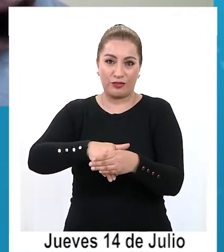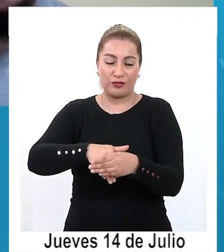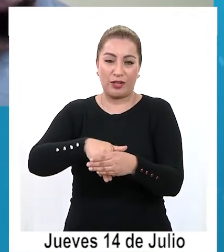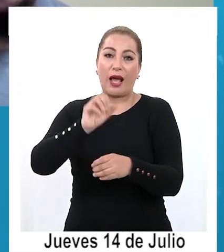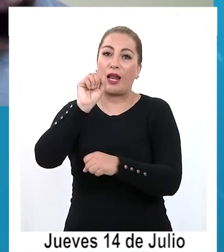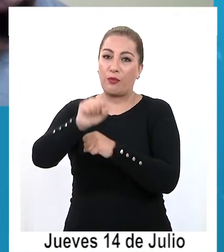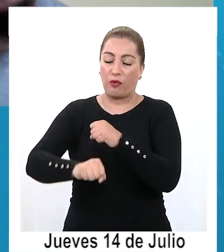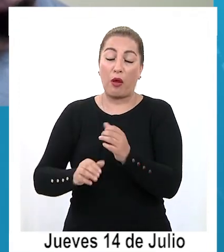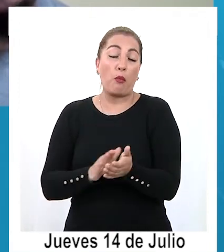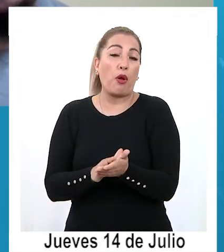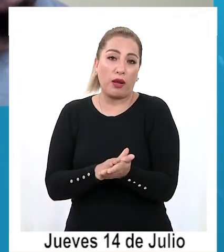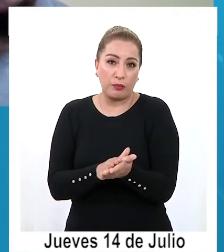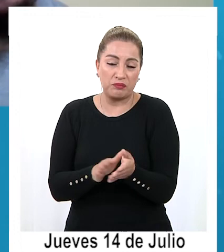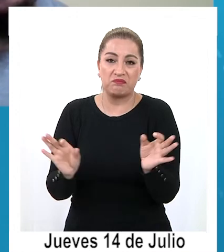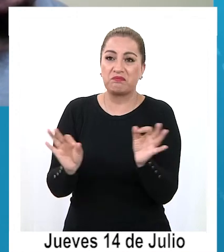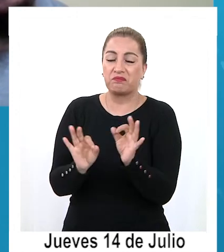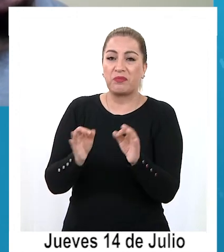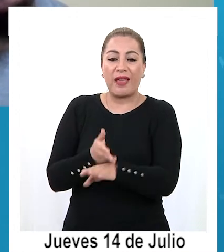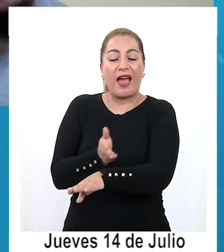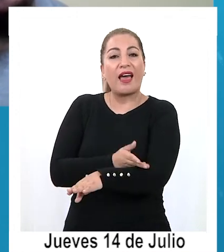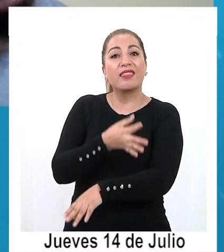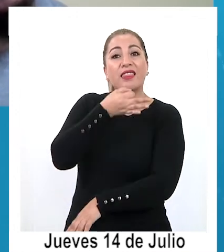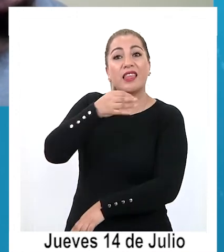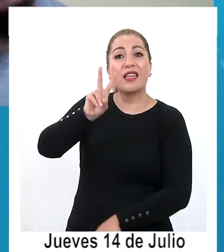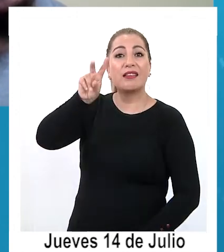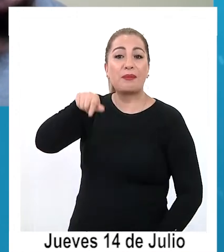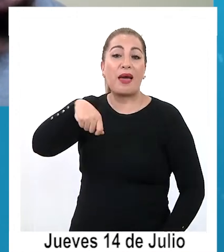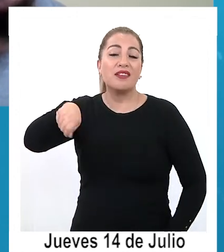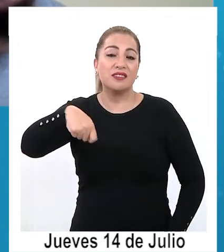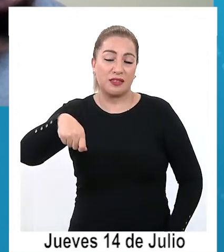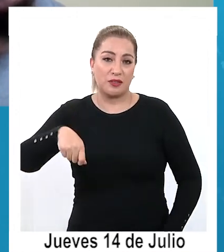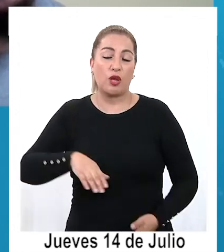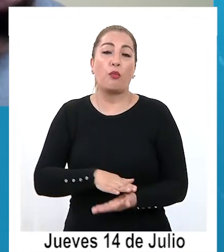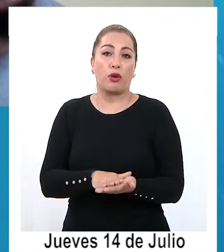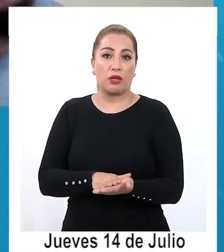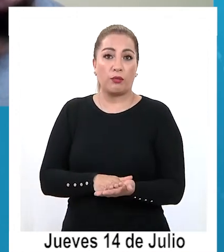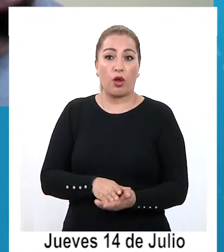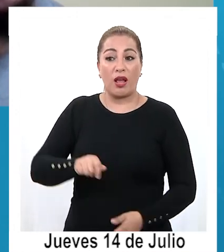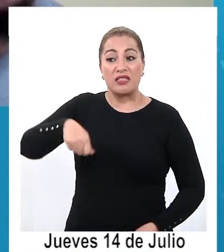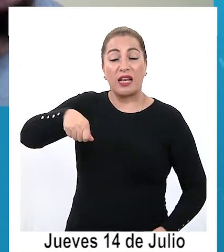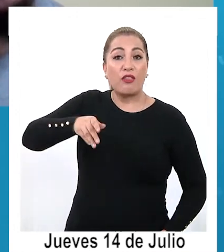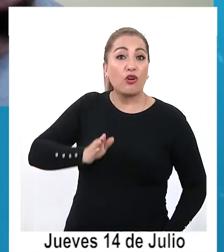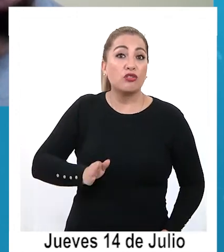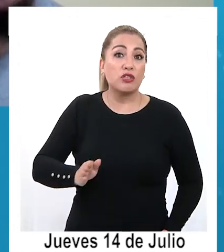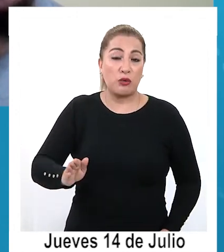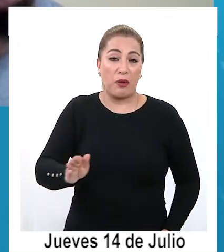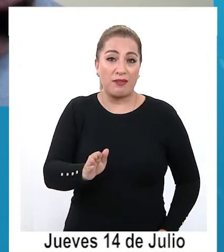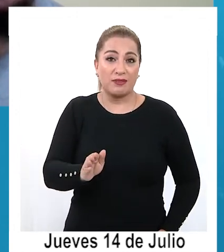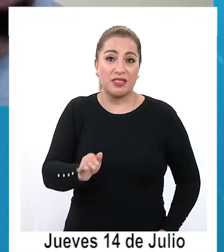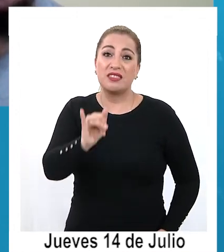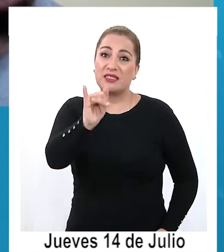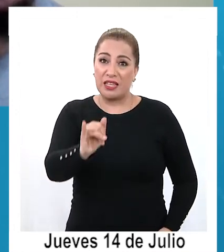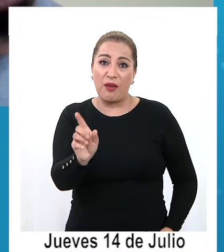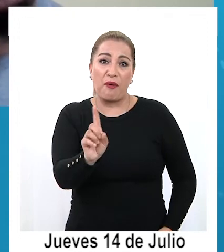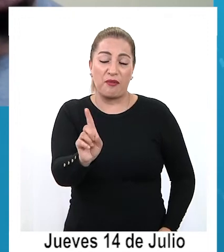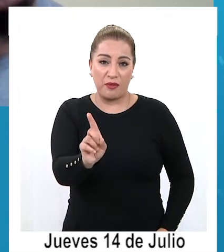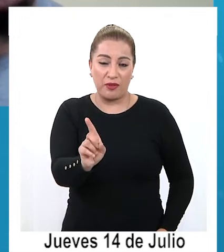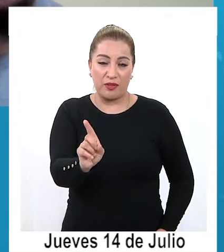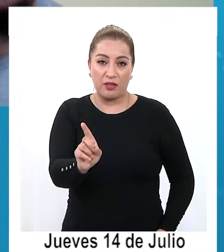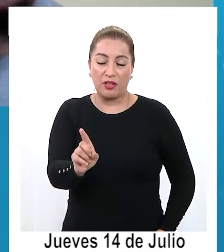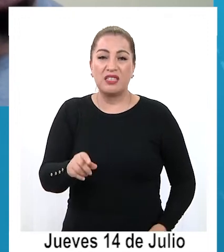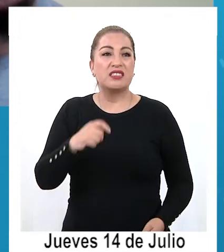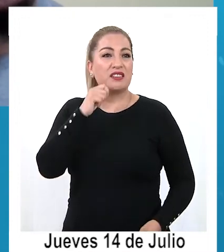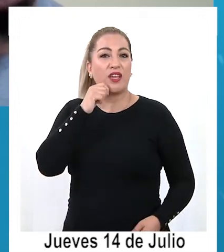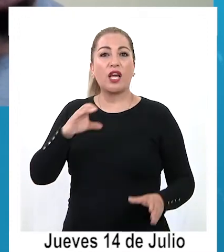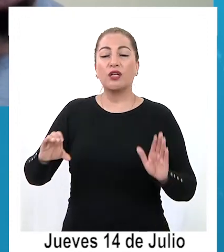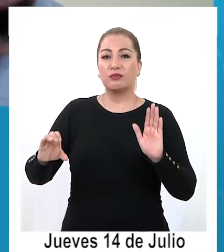Constitución. Me explico, lo que hablábamos recién con respecto al Senado, si vale la pena mantenerlo o no, que esta Constitución no sea una especie